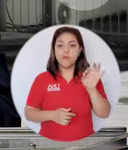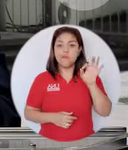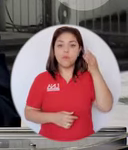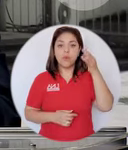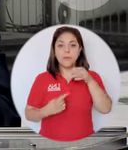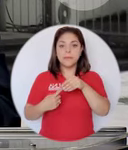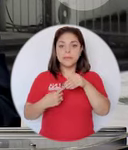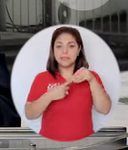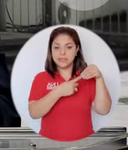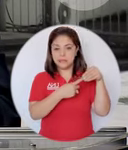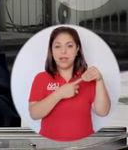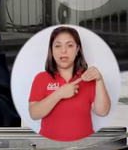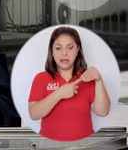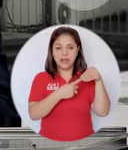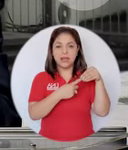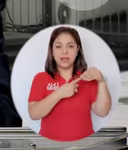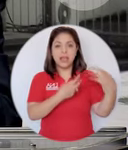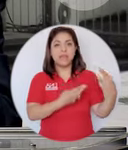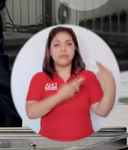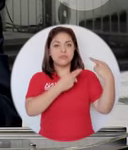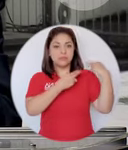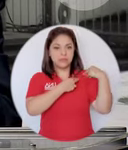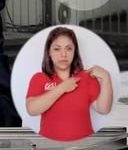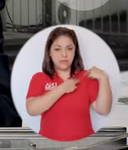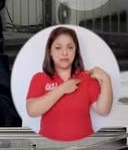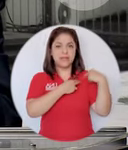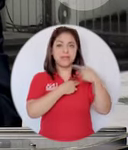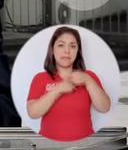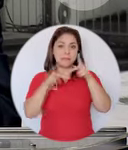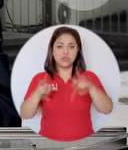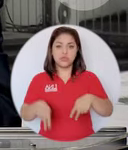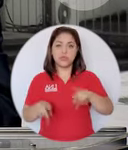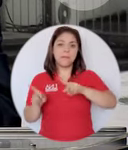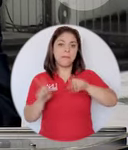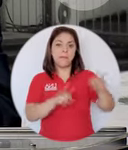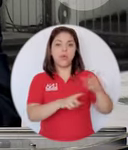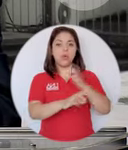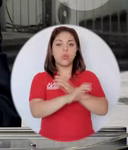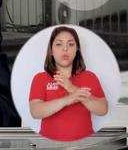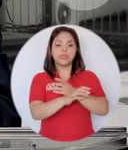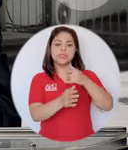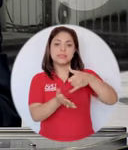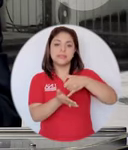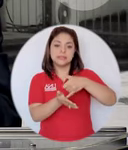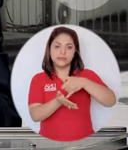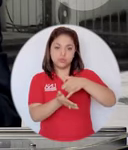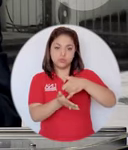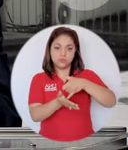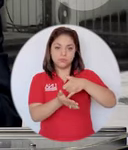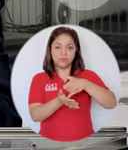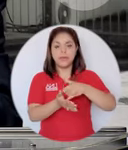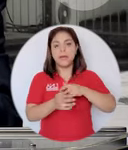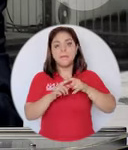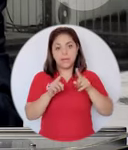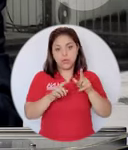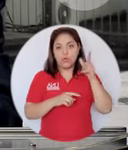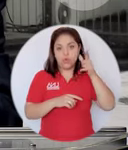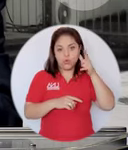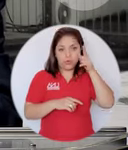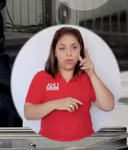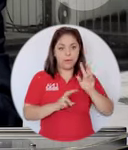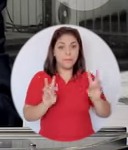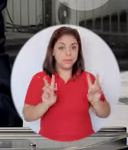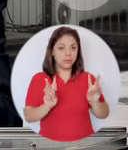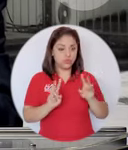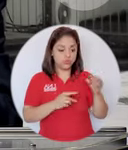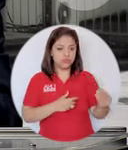fue uno de los principales detonantes y responsables de llevar a los pacientes a las unidades de cuidados intensivos. Por supuesto, esto inducido por el